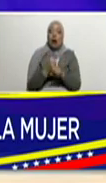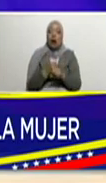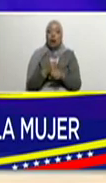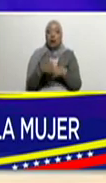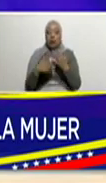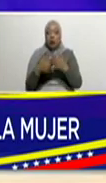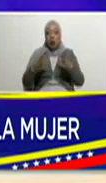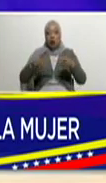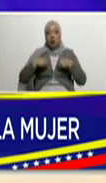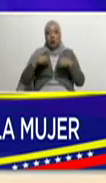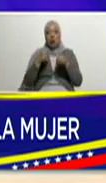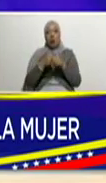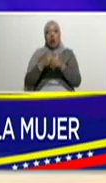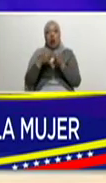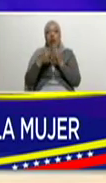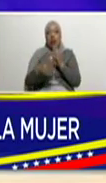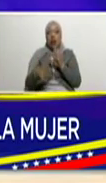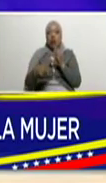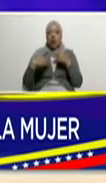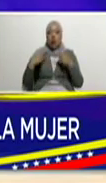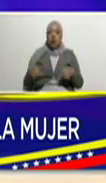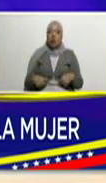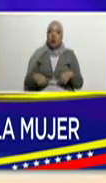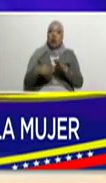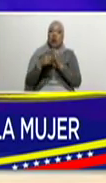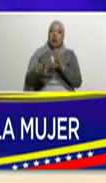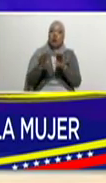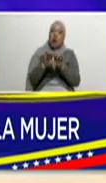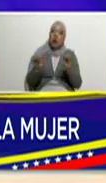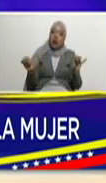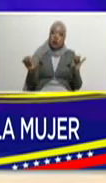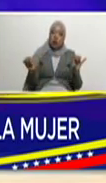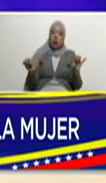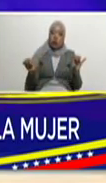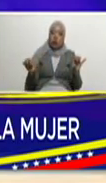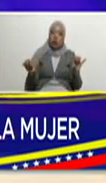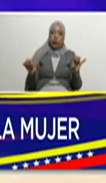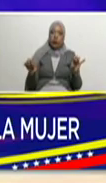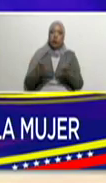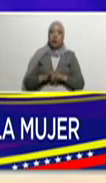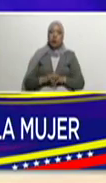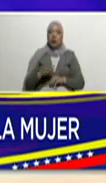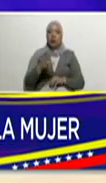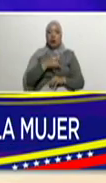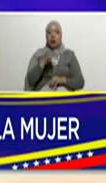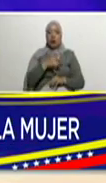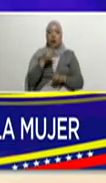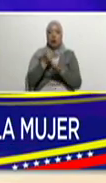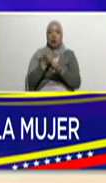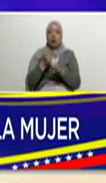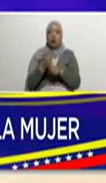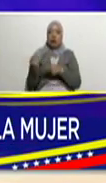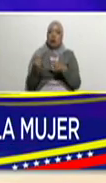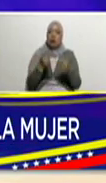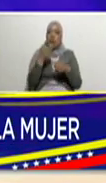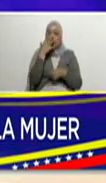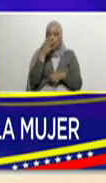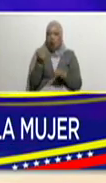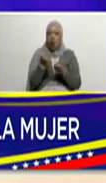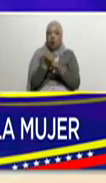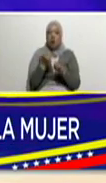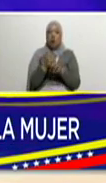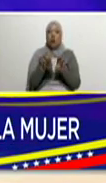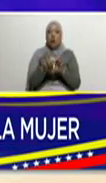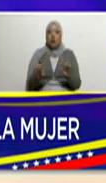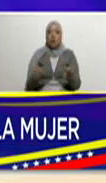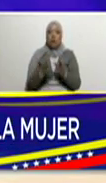y asumir como un derecho humano fundamental el derecho a la educación. Y en ese sentido, entendiendo la educación como